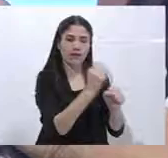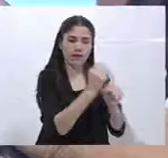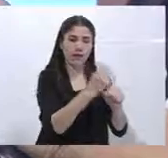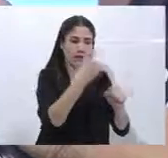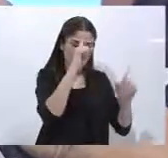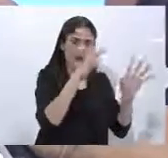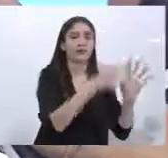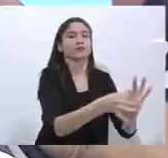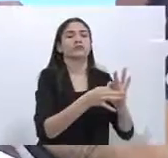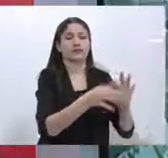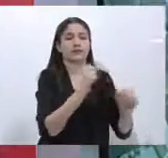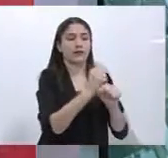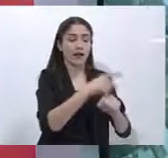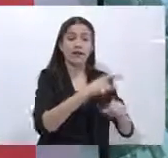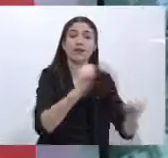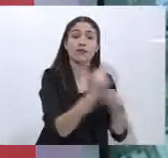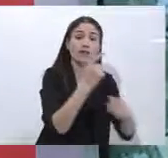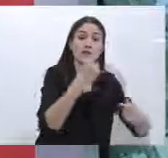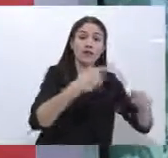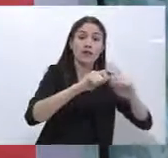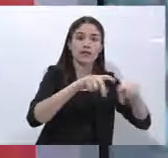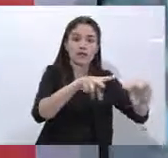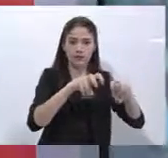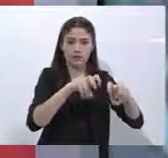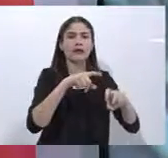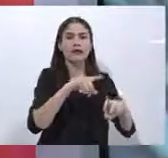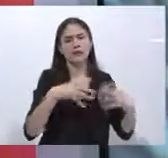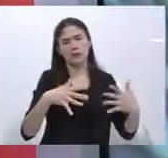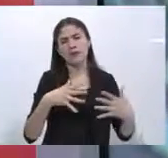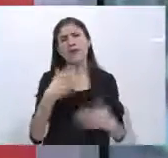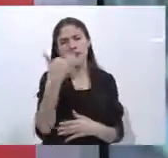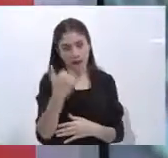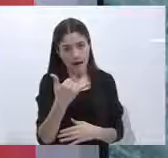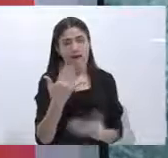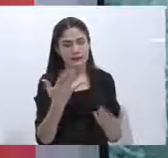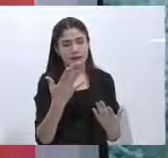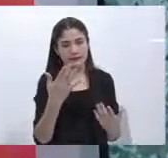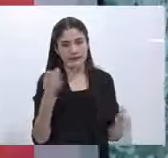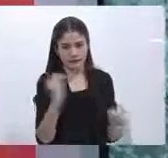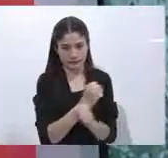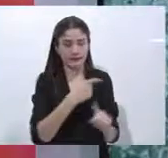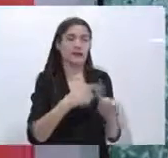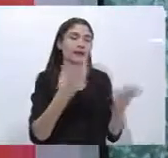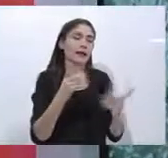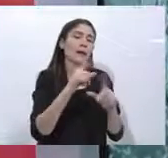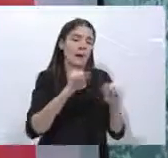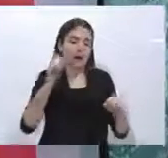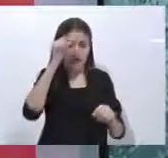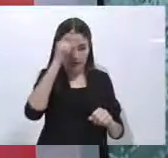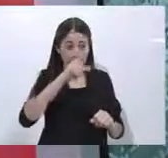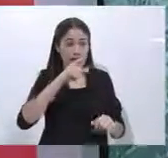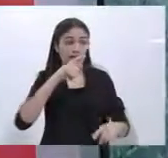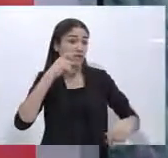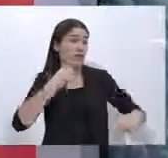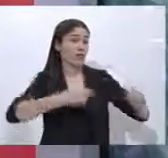poder vender y es un éxito tal vez no vamos a vender la cantidad necesaria como para poder